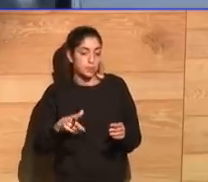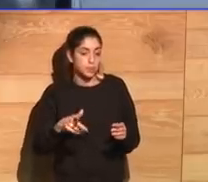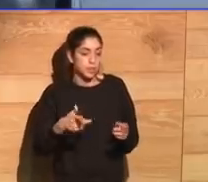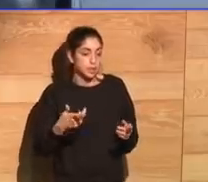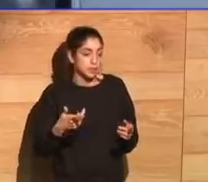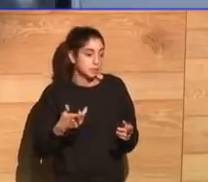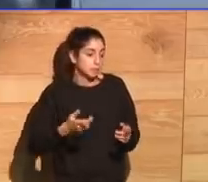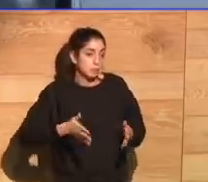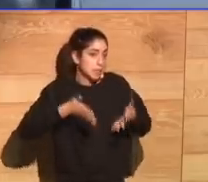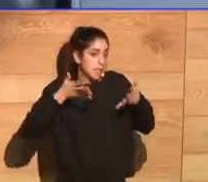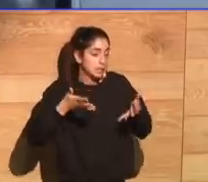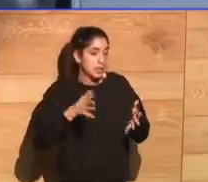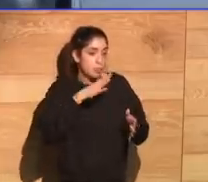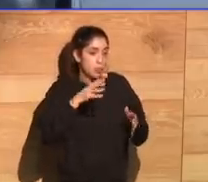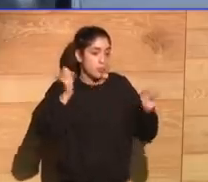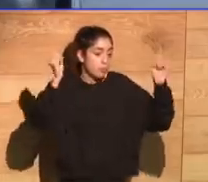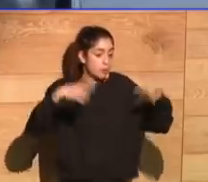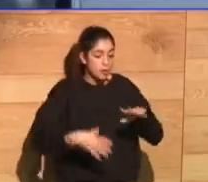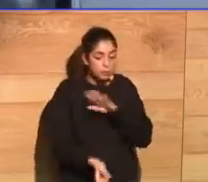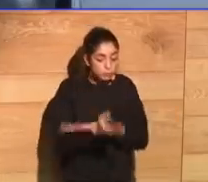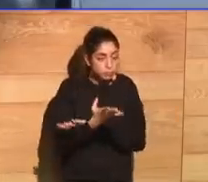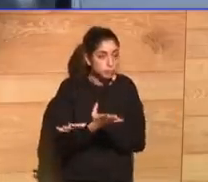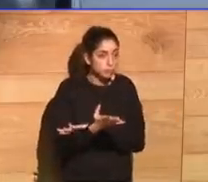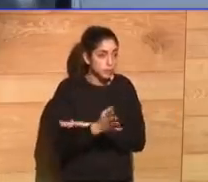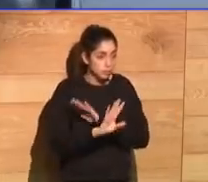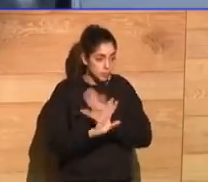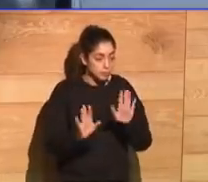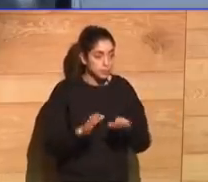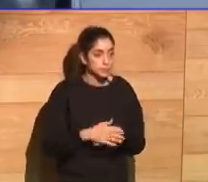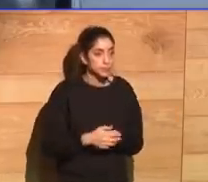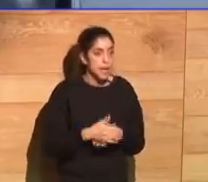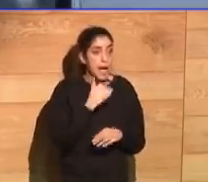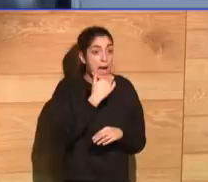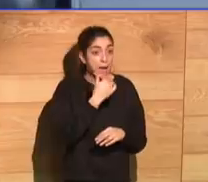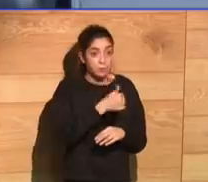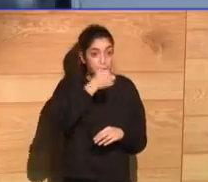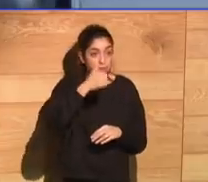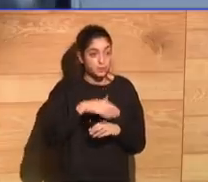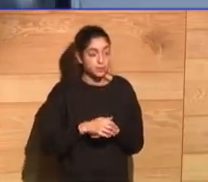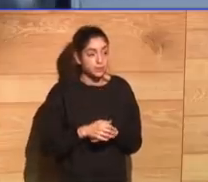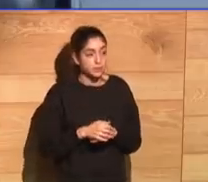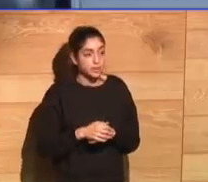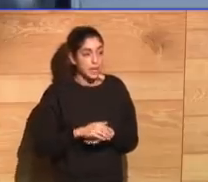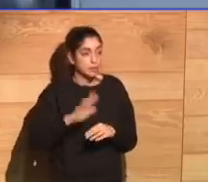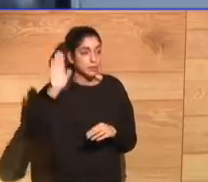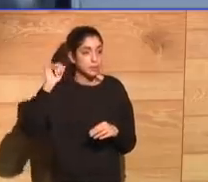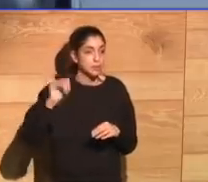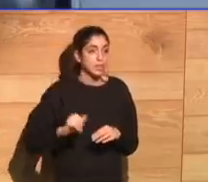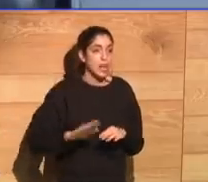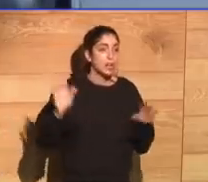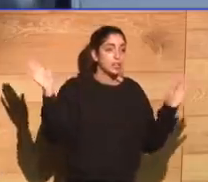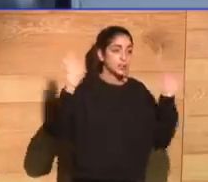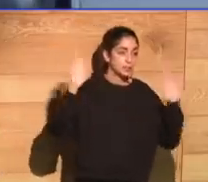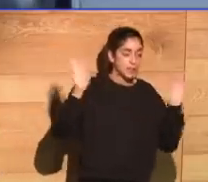todo porque se produce esa magia. Pues se produjo. ¿Tenéis algo más que decir? Que despidas, Epifanito. ¡Nos vamos,